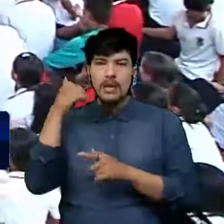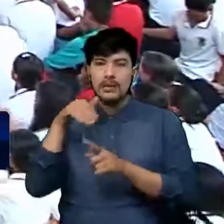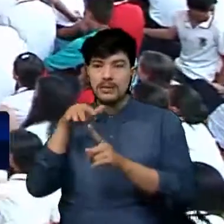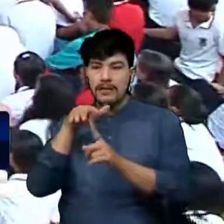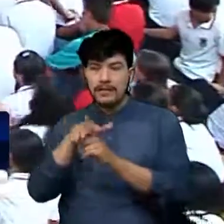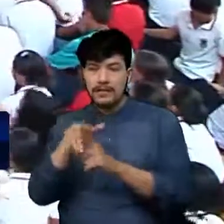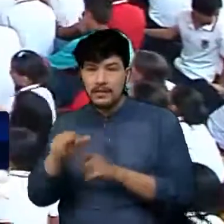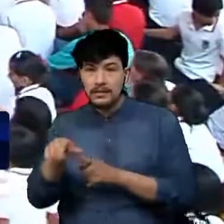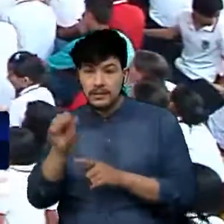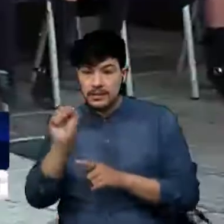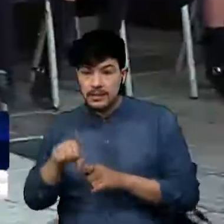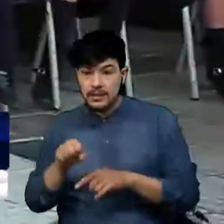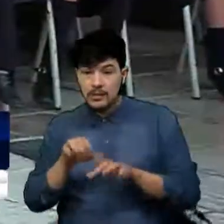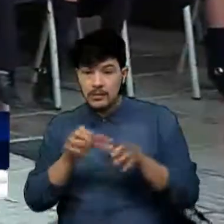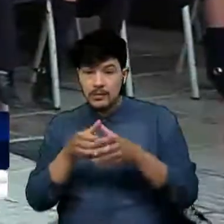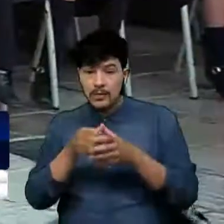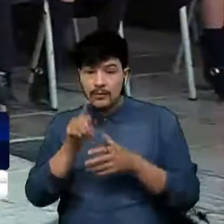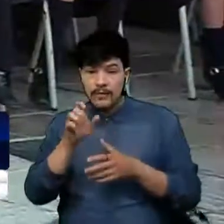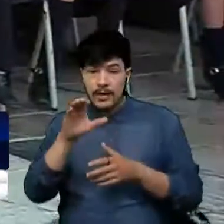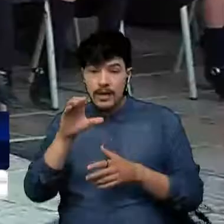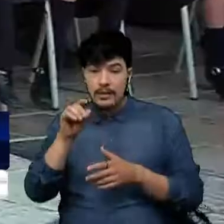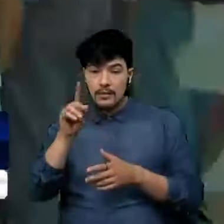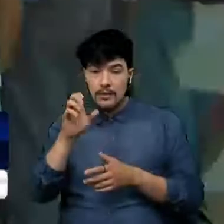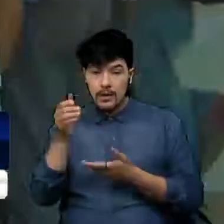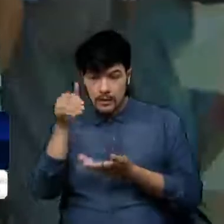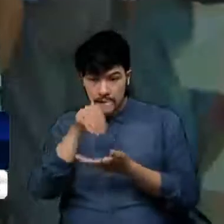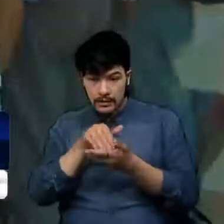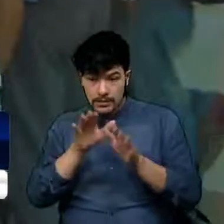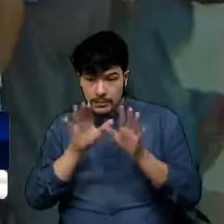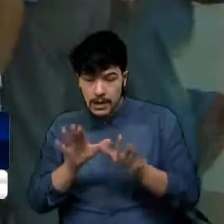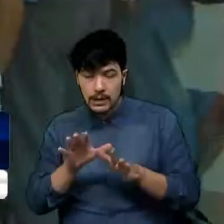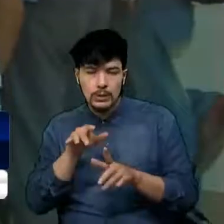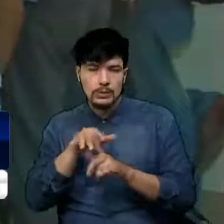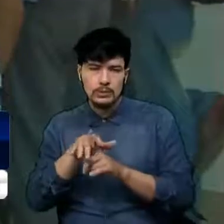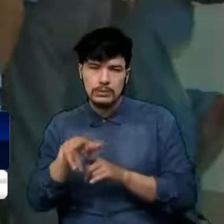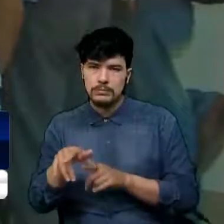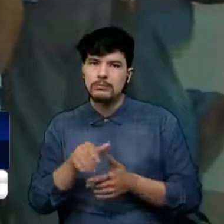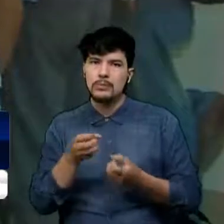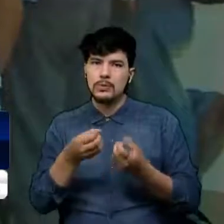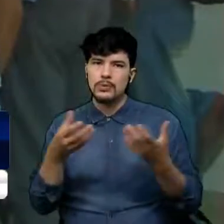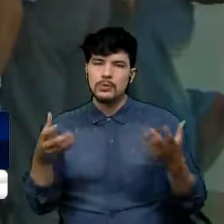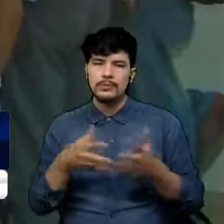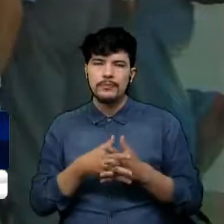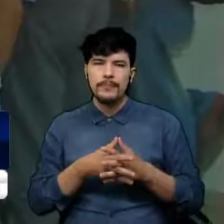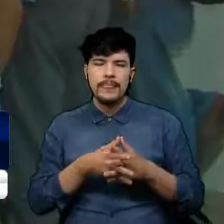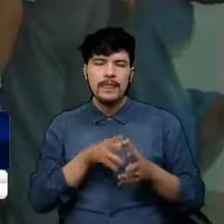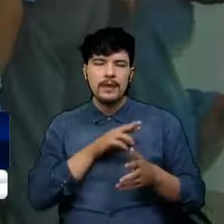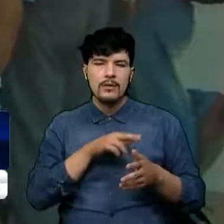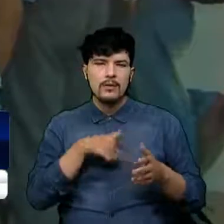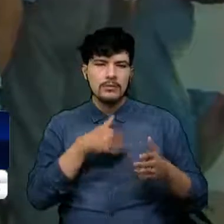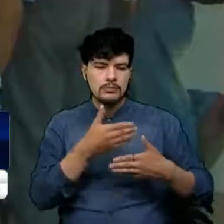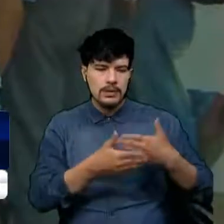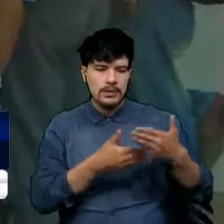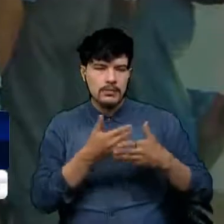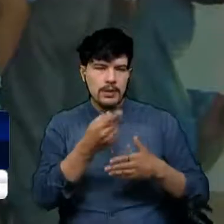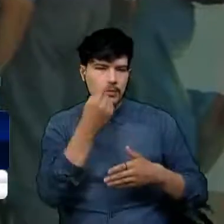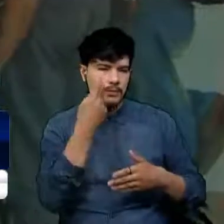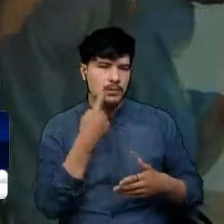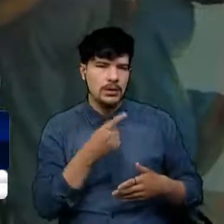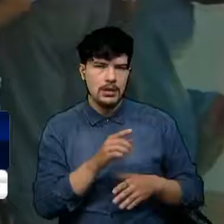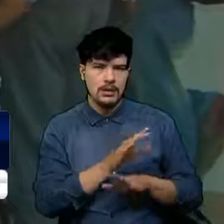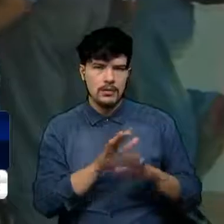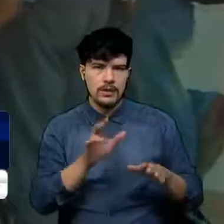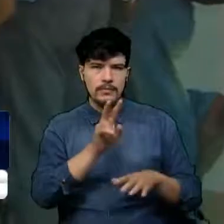afectados si FECODE anuncia un nuevo paro a nivel nacional. Se ha planteado iniciar de manera escalonada con un día,